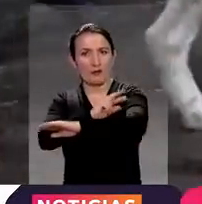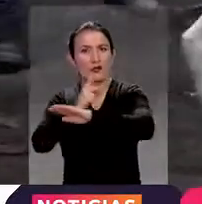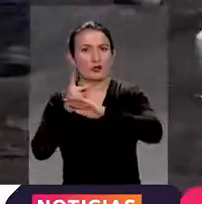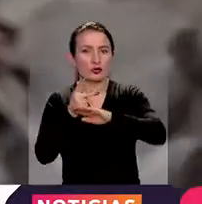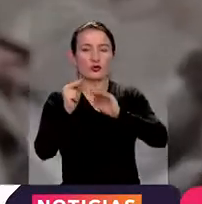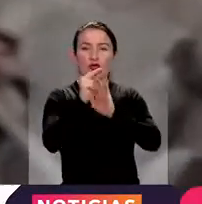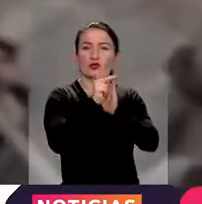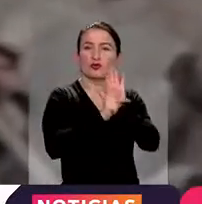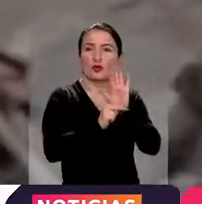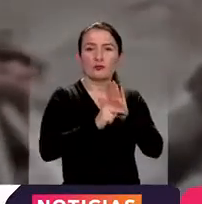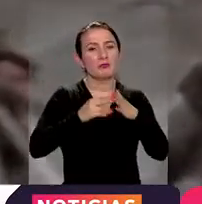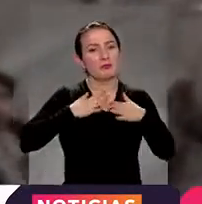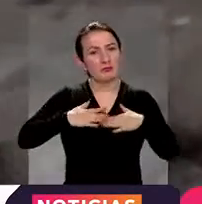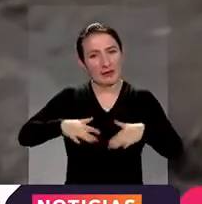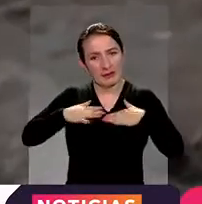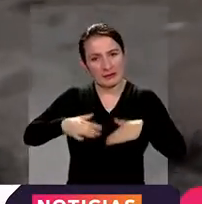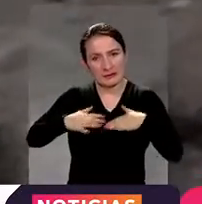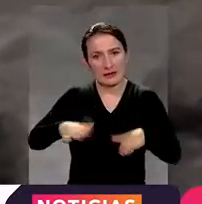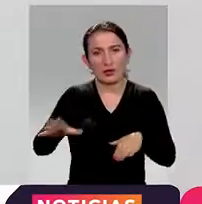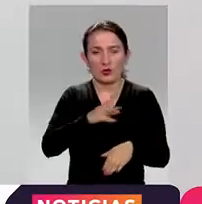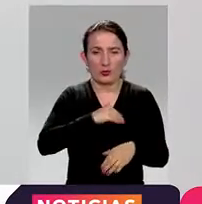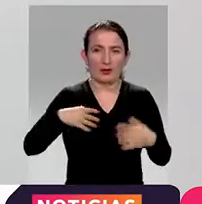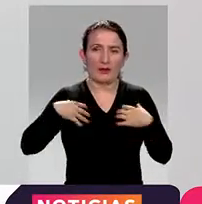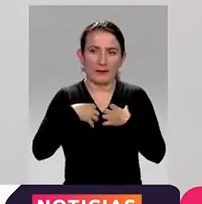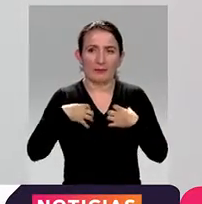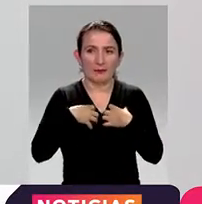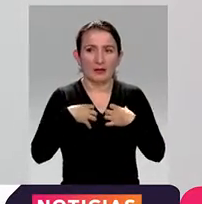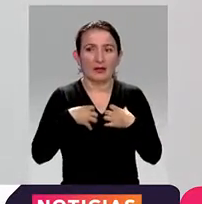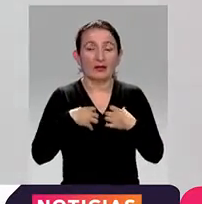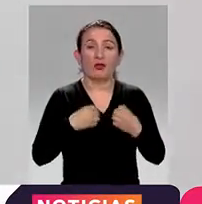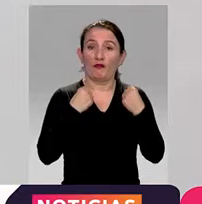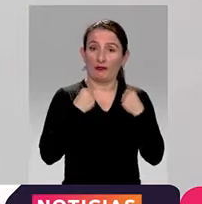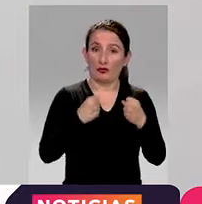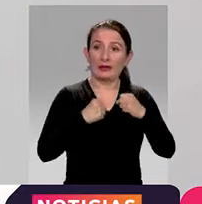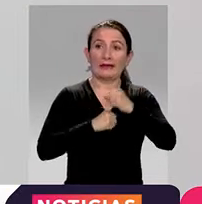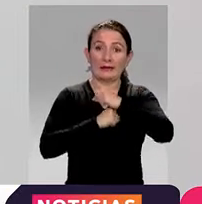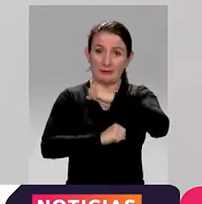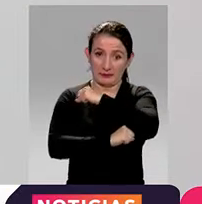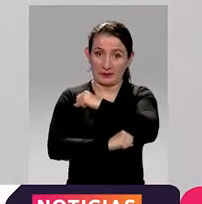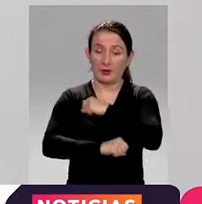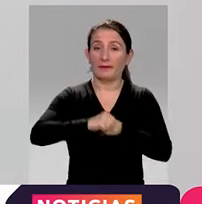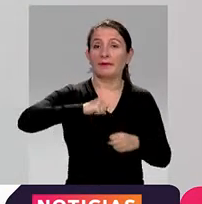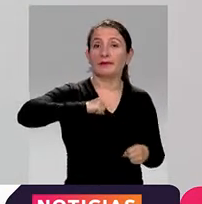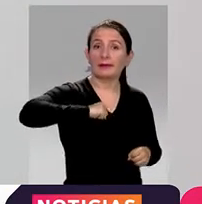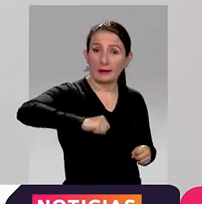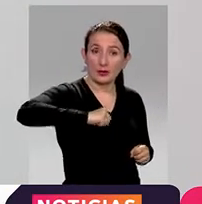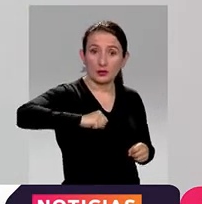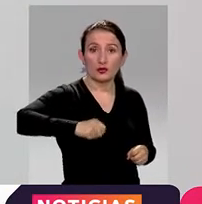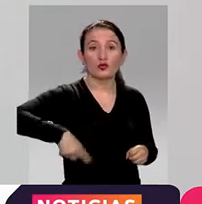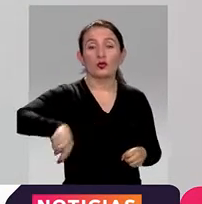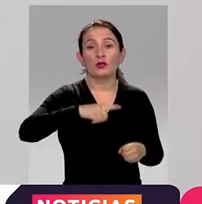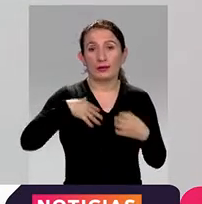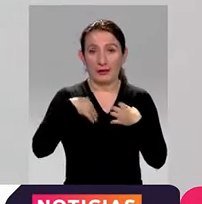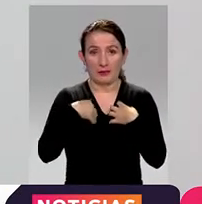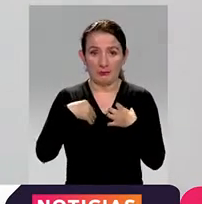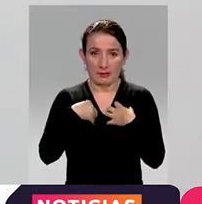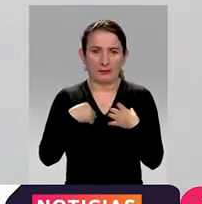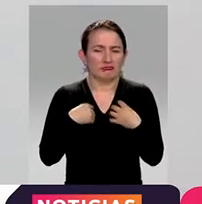en materias de bienestar de los animales. Respecto al fortalecimiento del derecho de los animales no